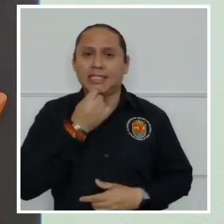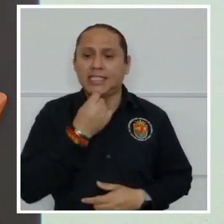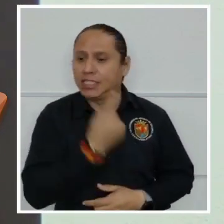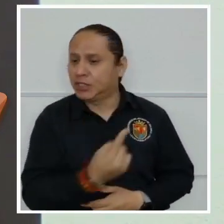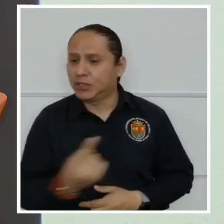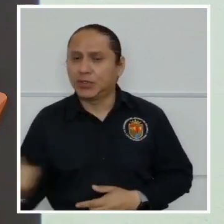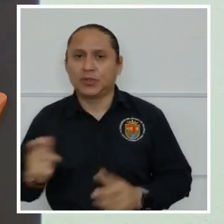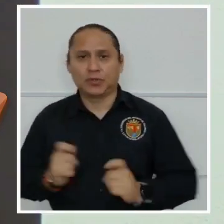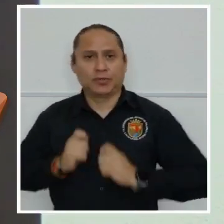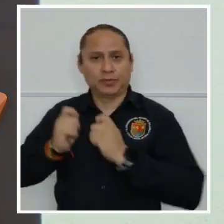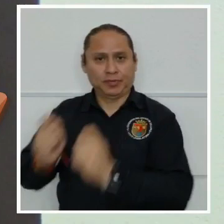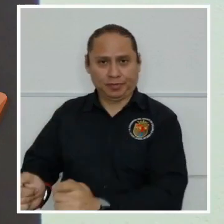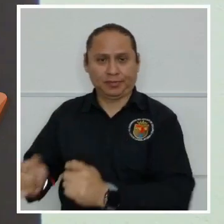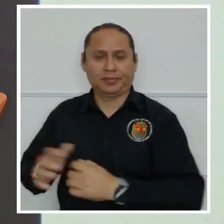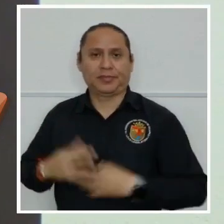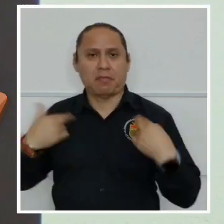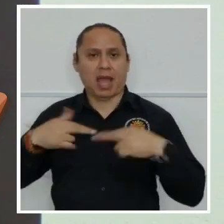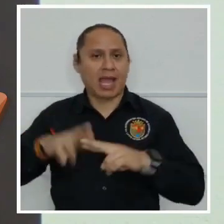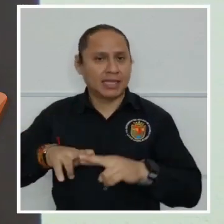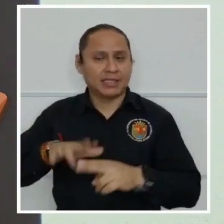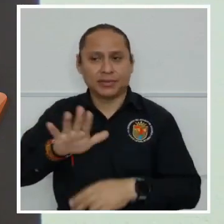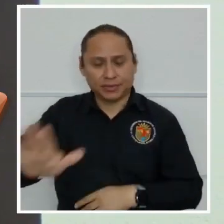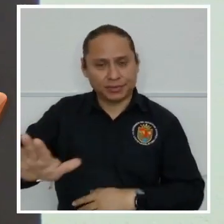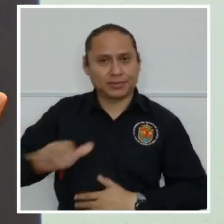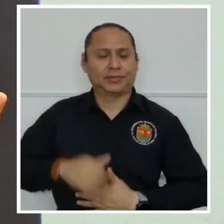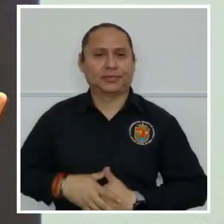niños, son para nuestros maestros.